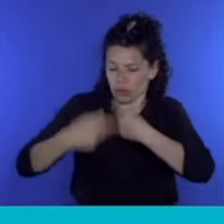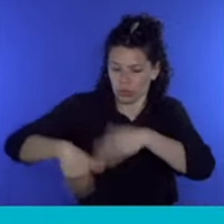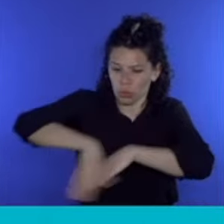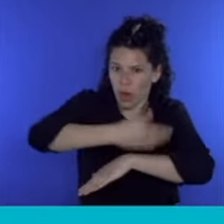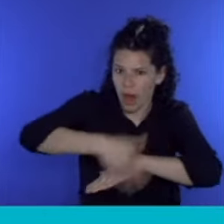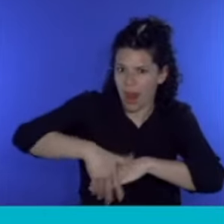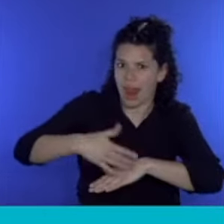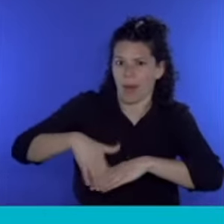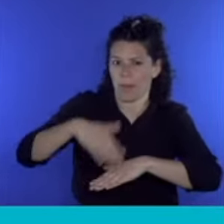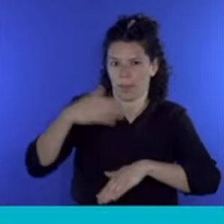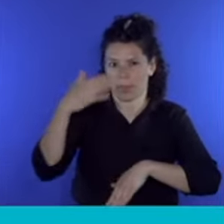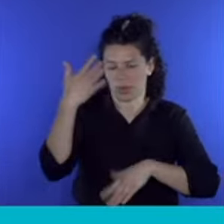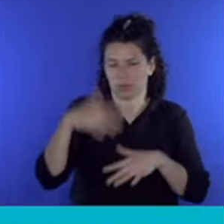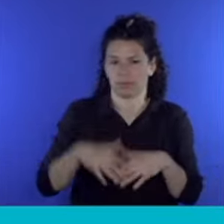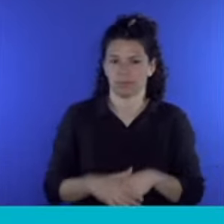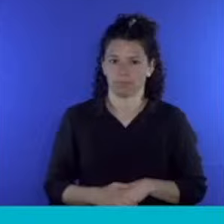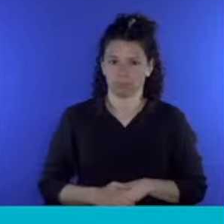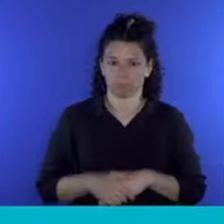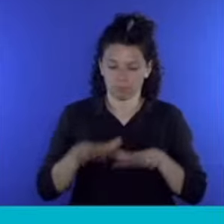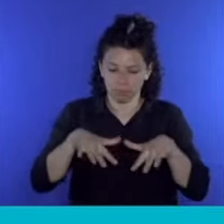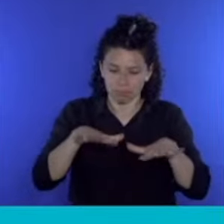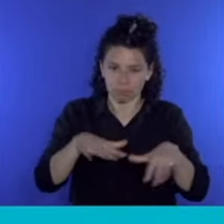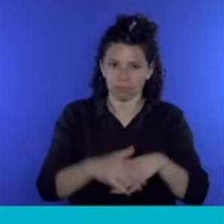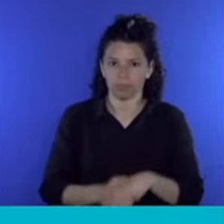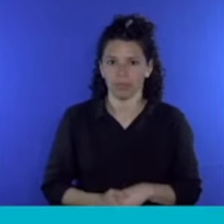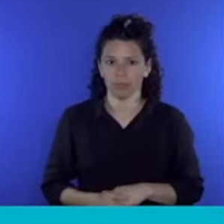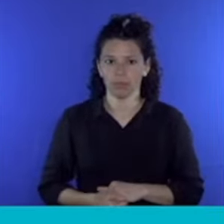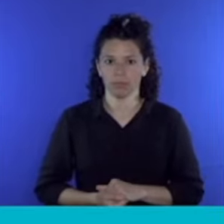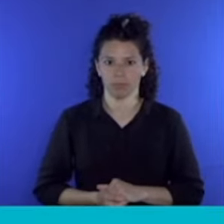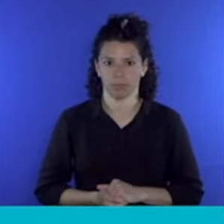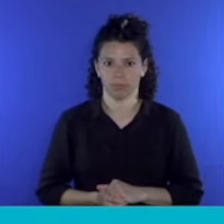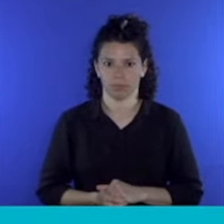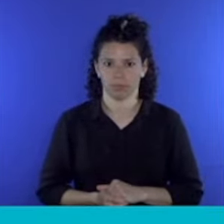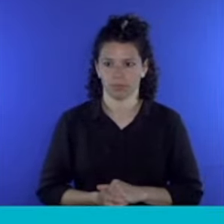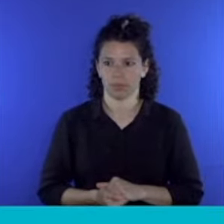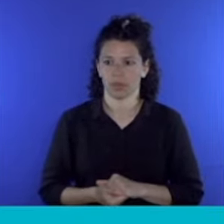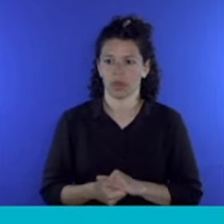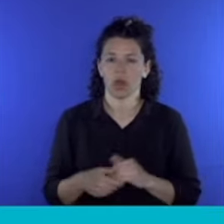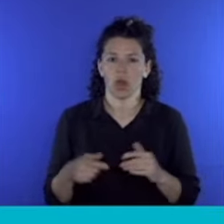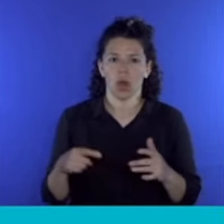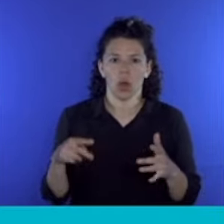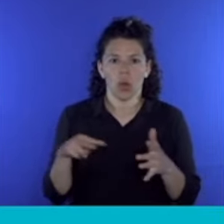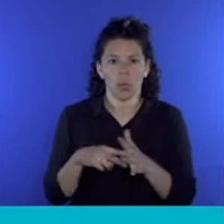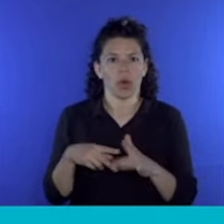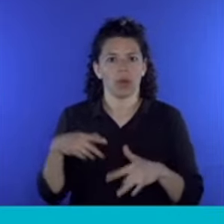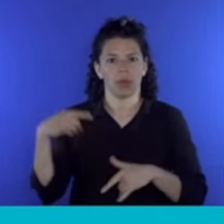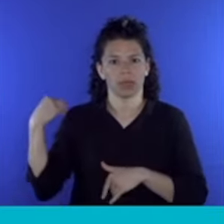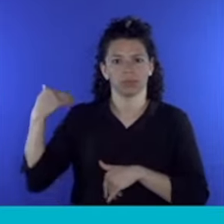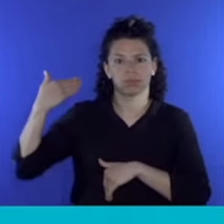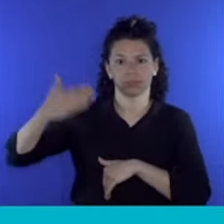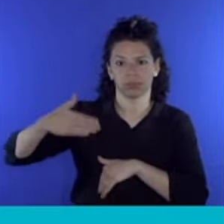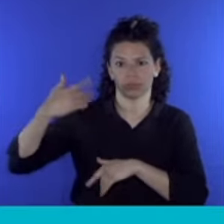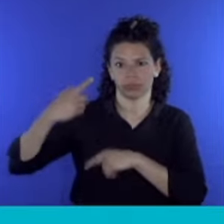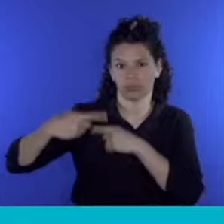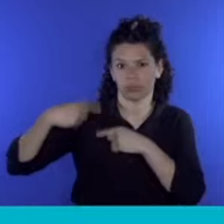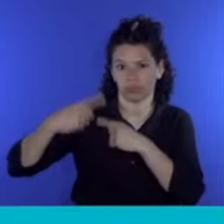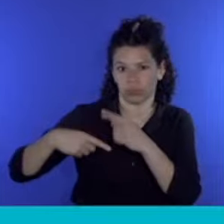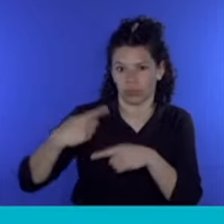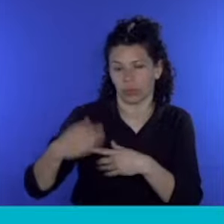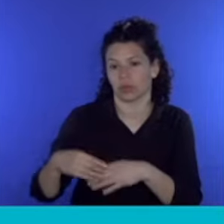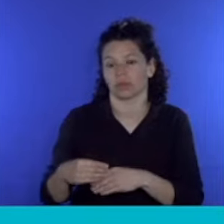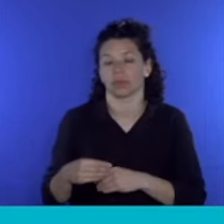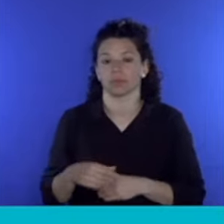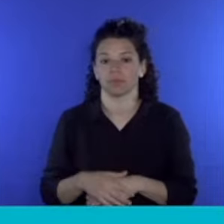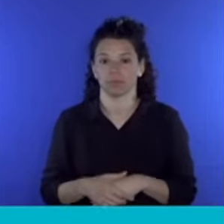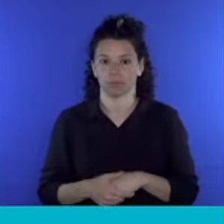represión. Sobre una polémica que ha recorrido las últimas intervenciones, quería fijar posición